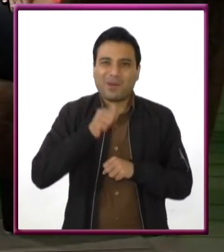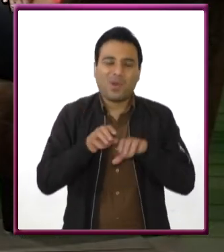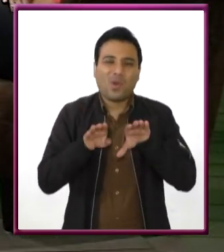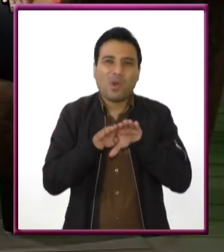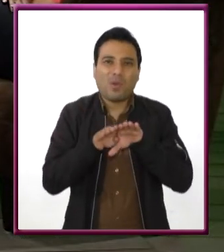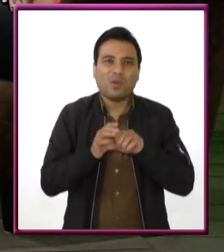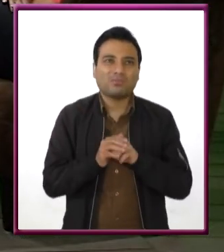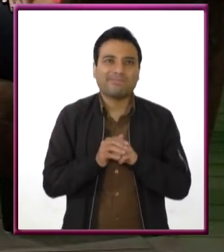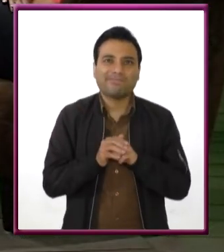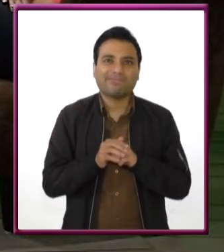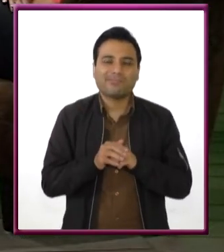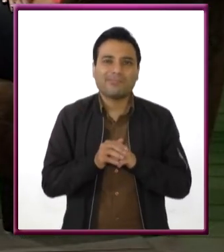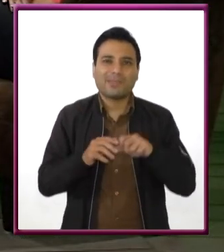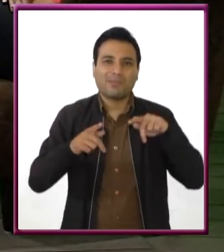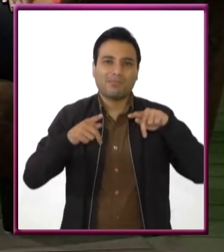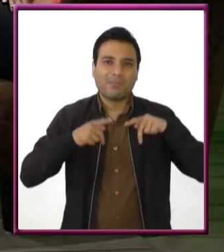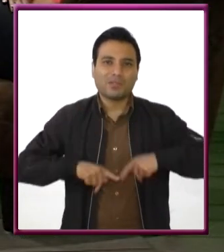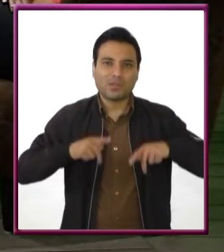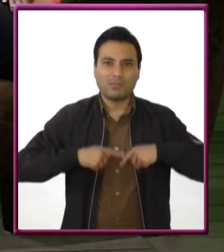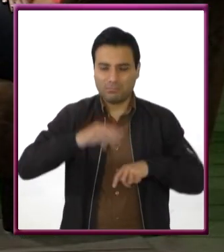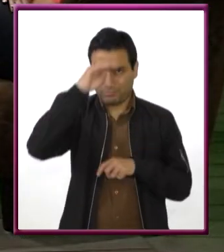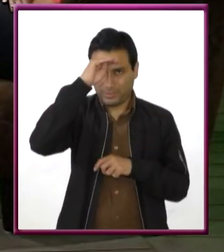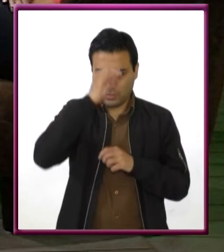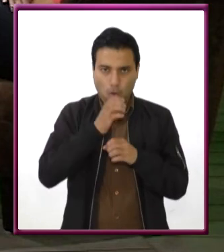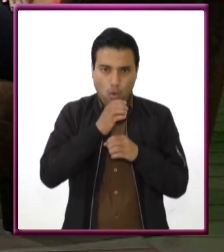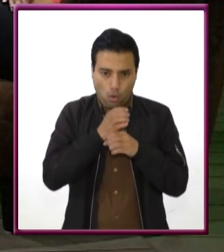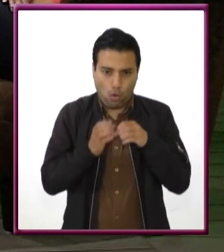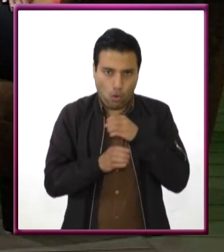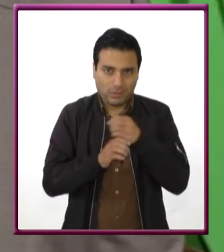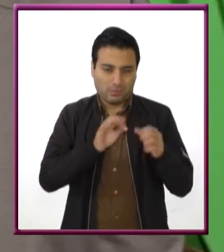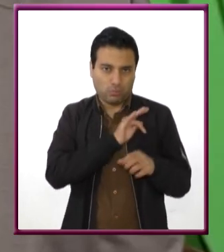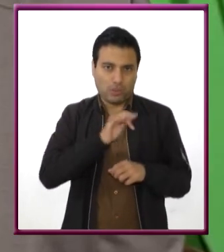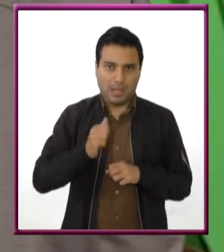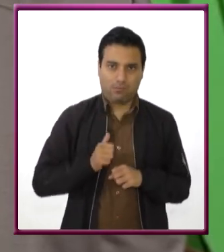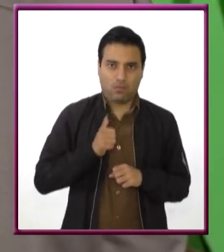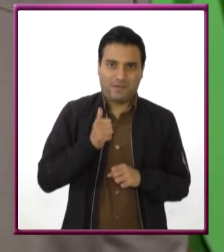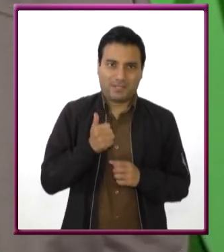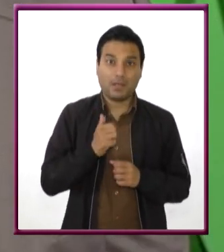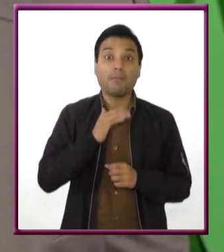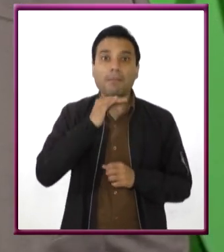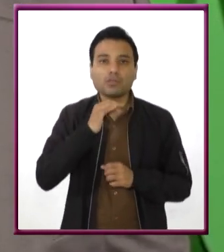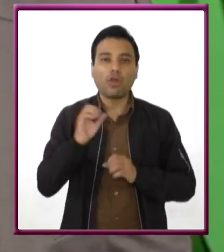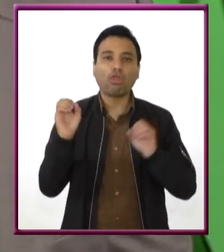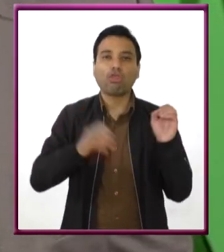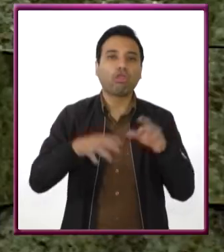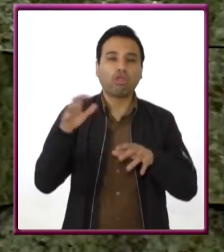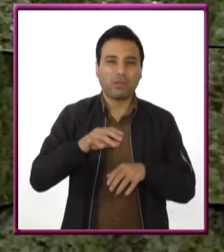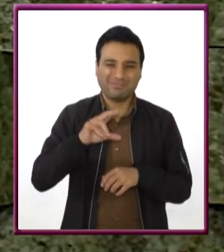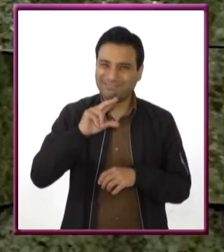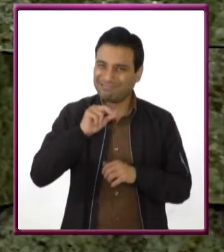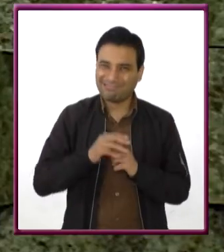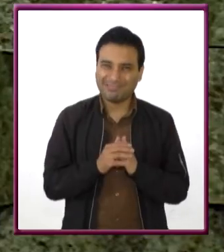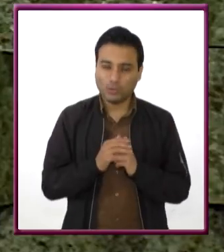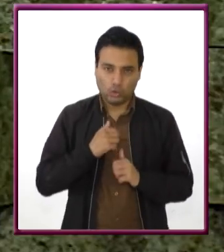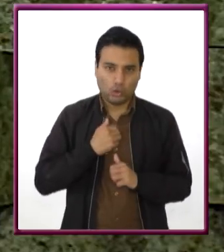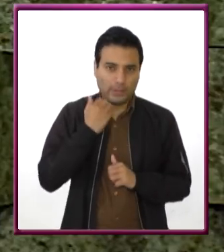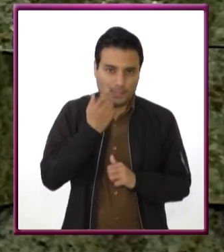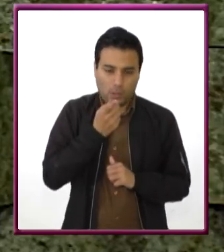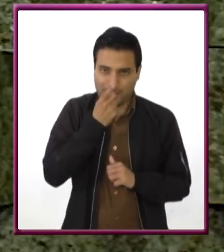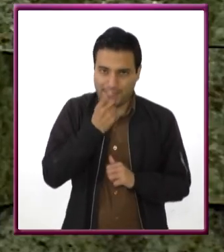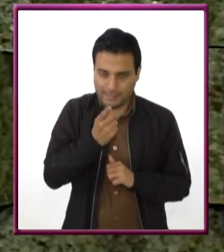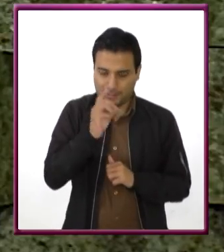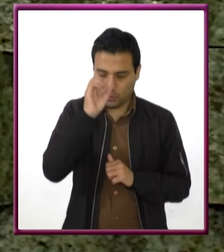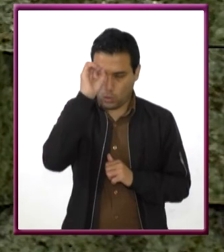los residuos es justamente verlos como recursos, no como basura, que tiene que ir a un sitio de disposición final. Entonces, yo quería nada más hacer